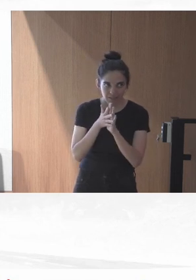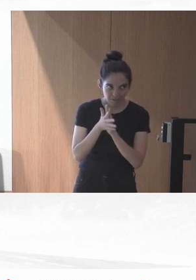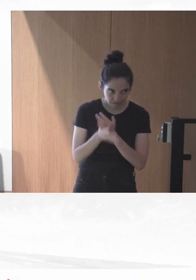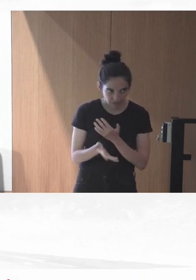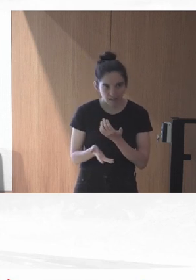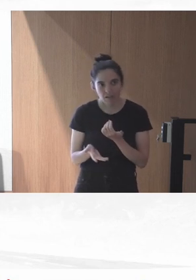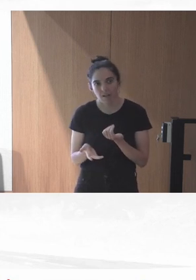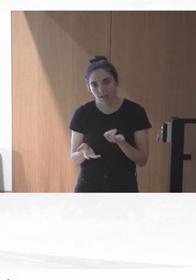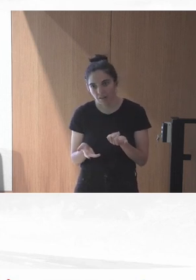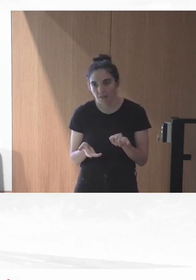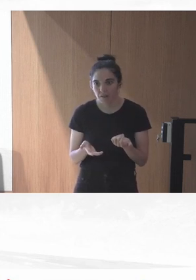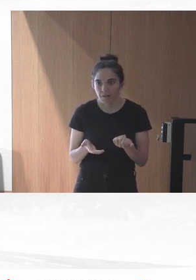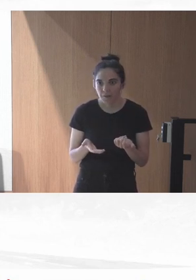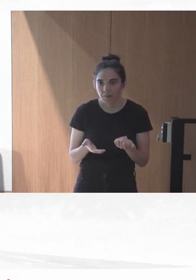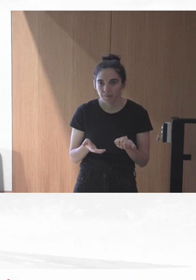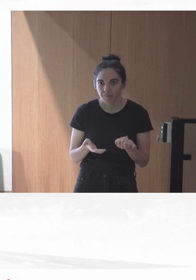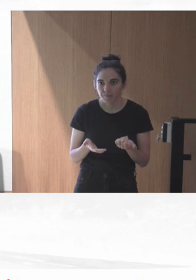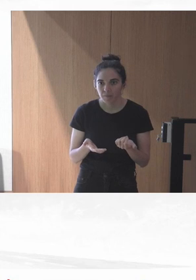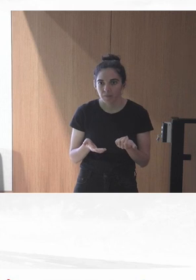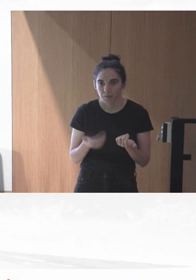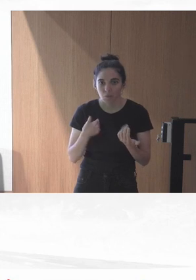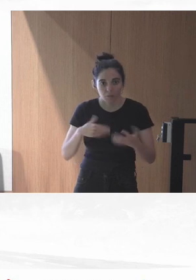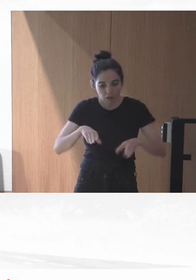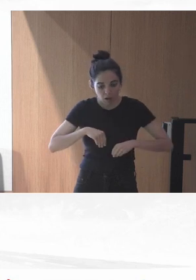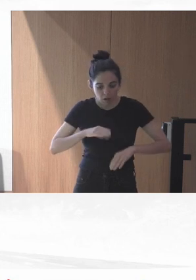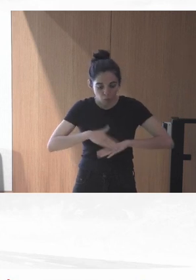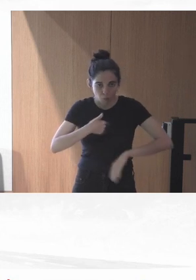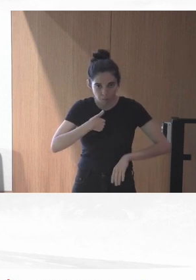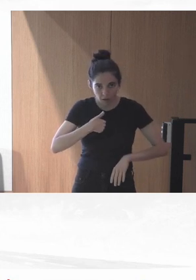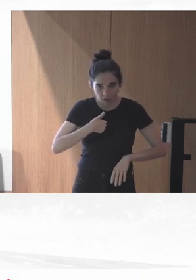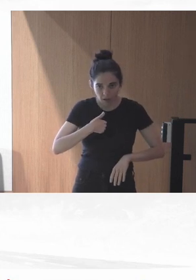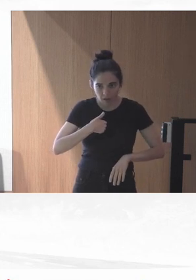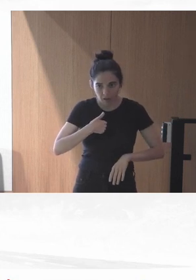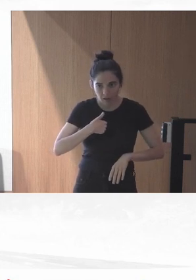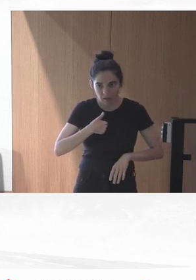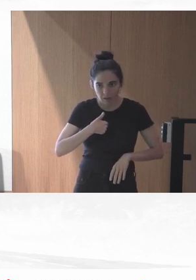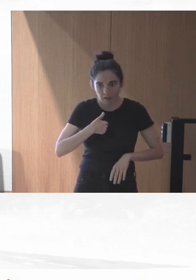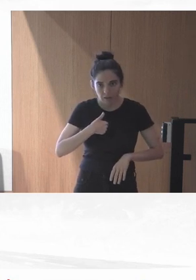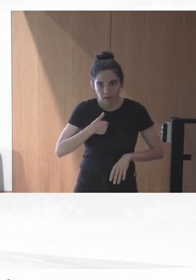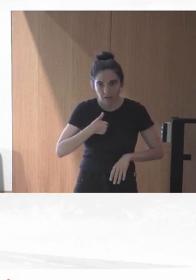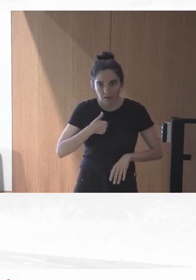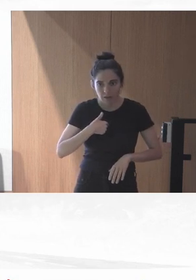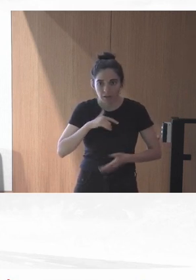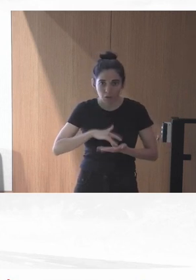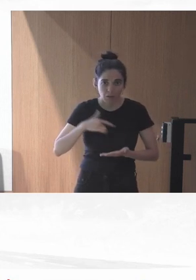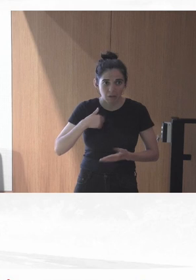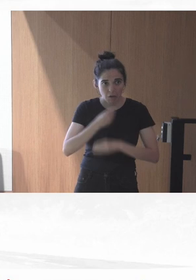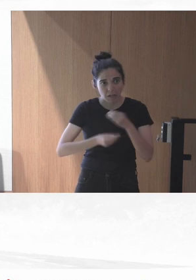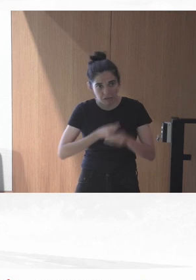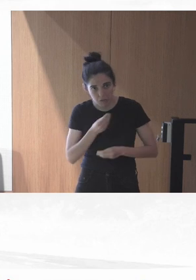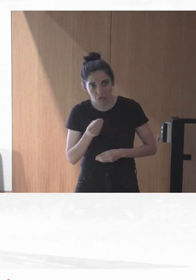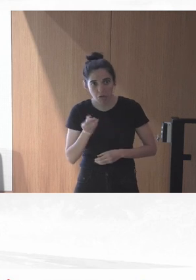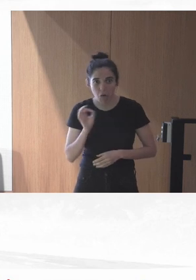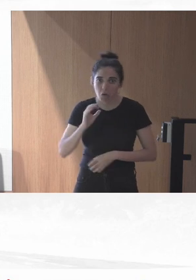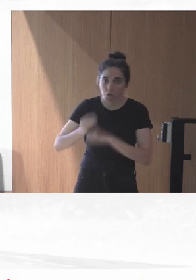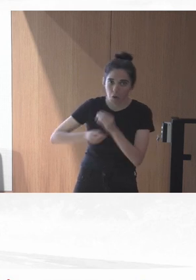de hecho está aceptando que es culpable de algo que ha hecho o que a lo mejor no